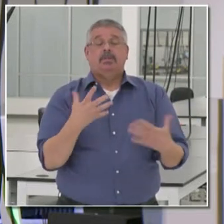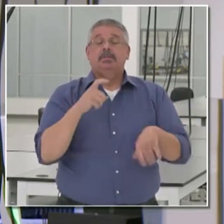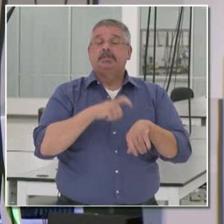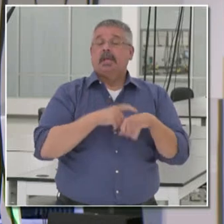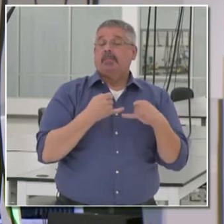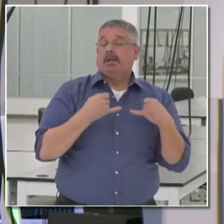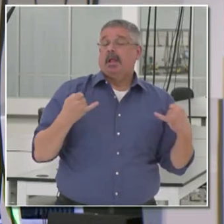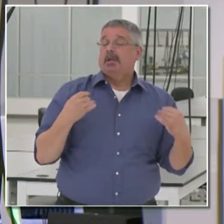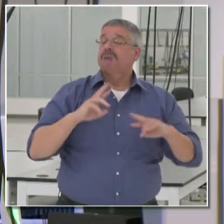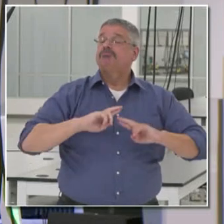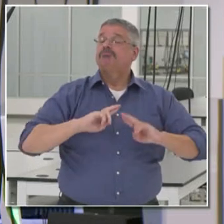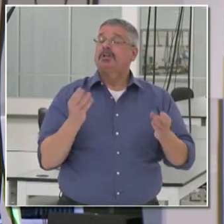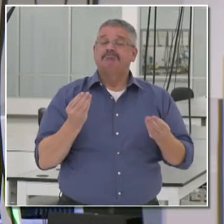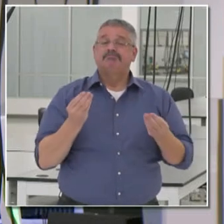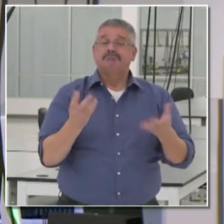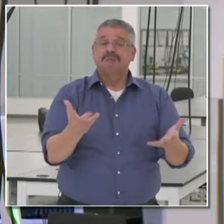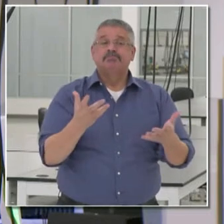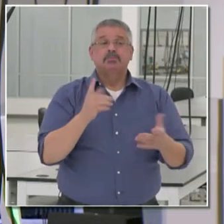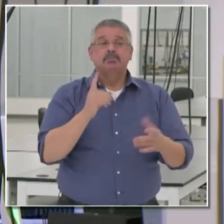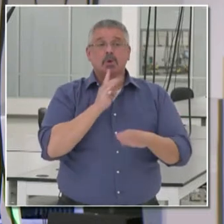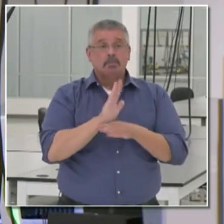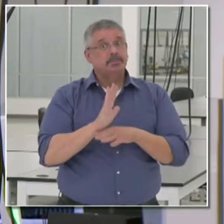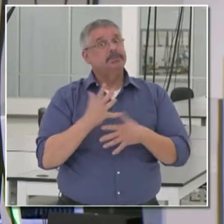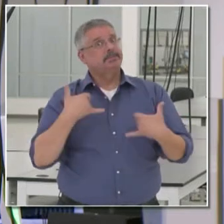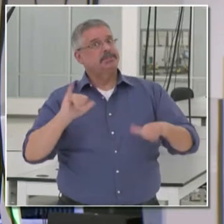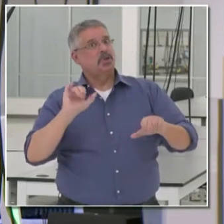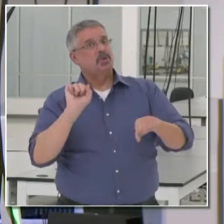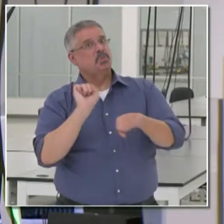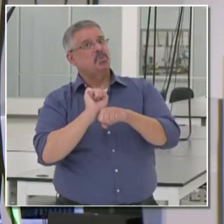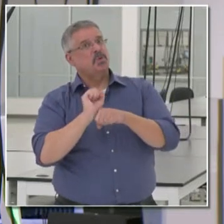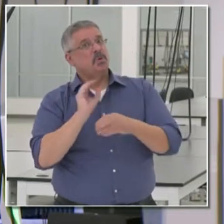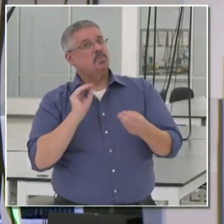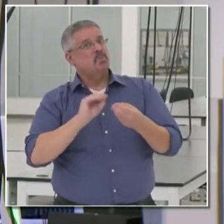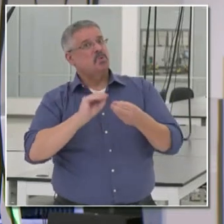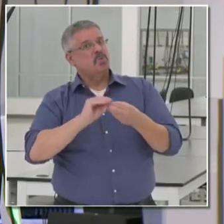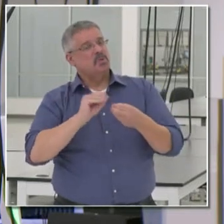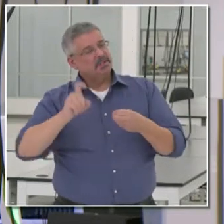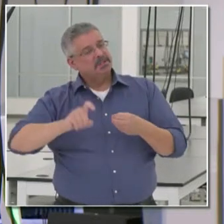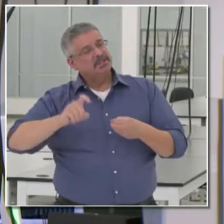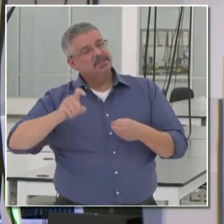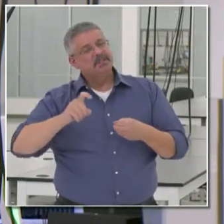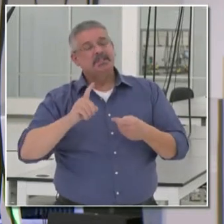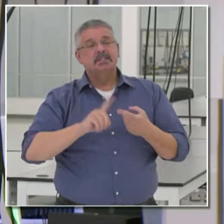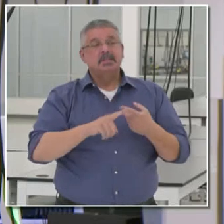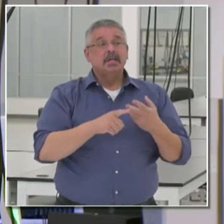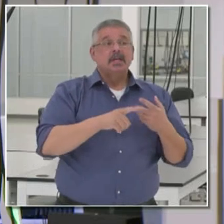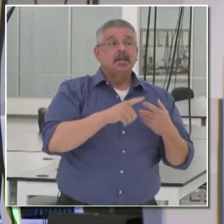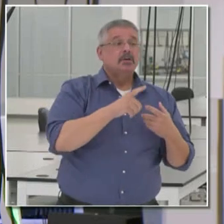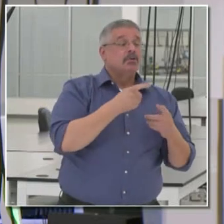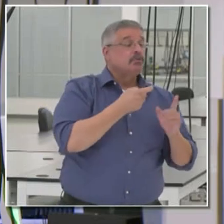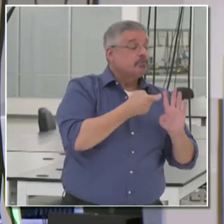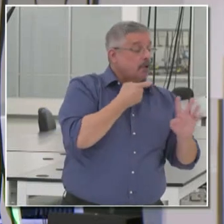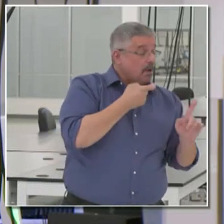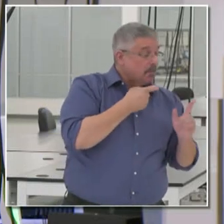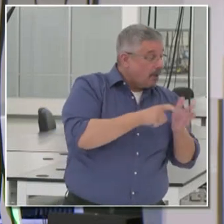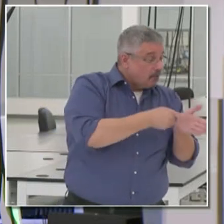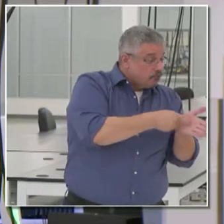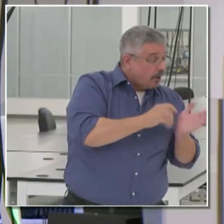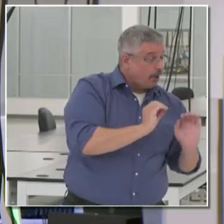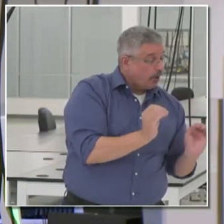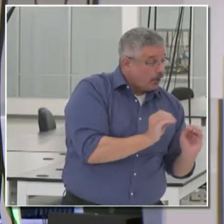presentando el resultado de esas promesas mucho trabajo que nos queda nadie es ingenuo una vez que empieza la operación